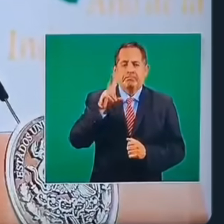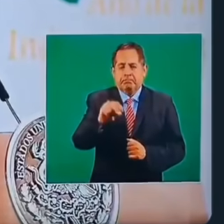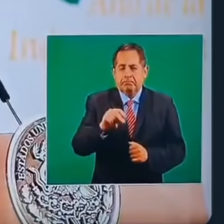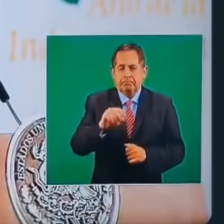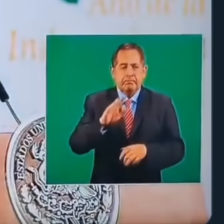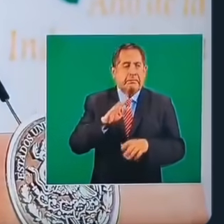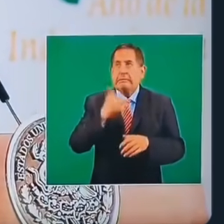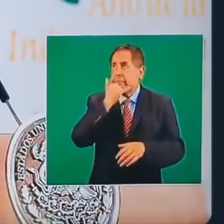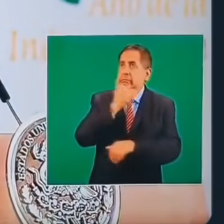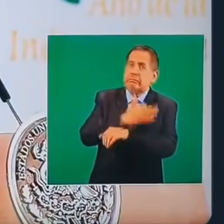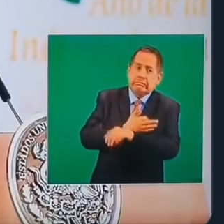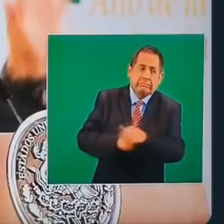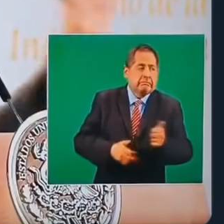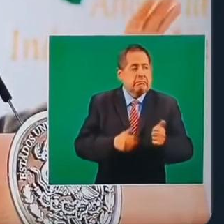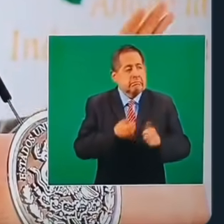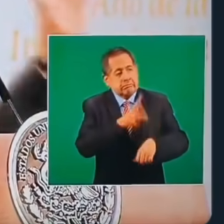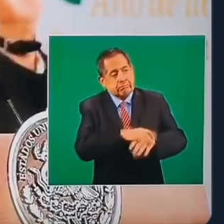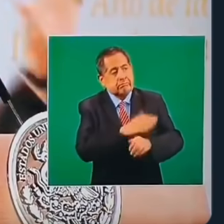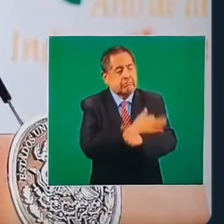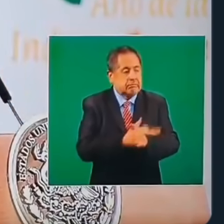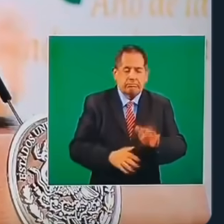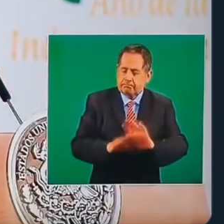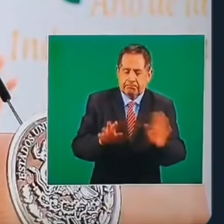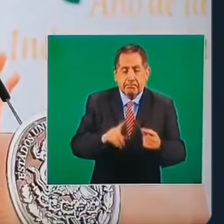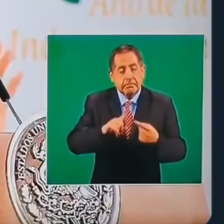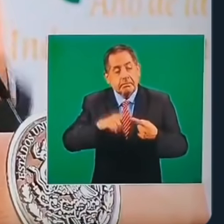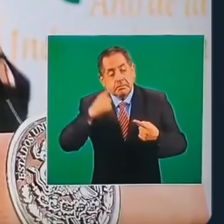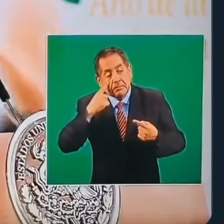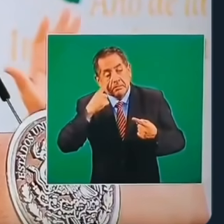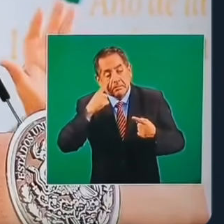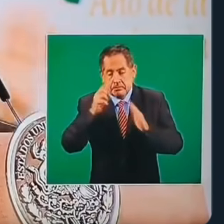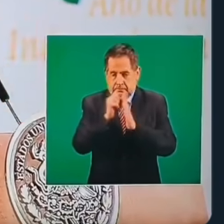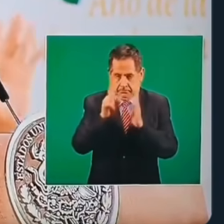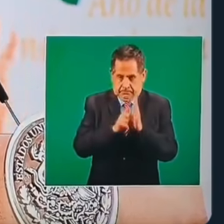retrasos en las autorizaciones. Nada más, lo único es la solicitud